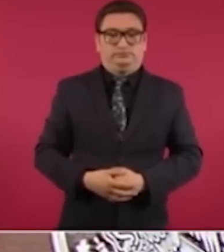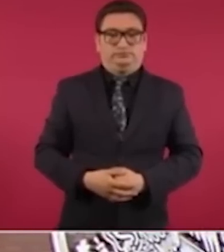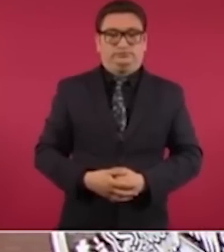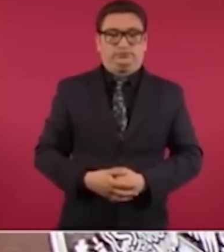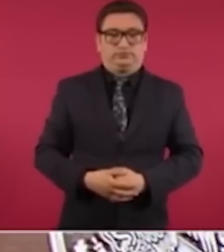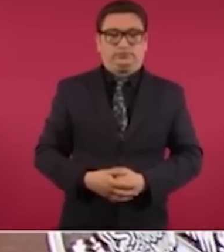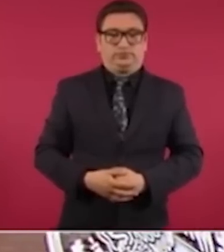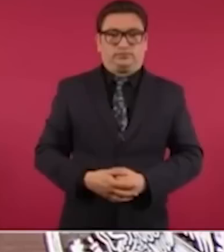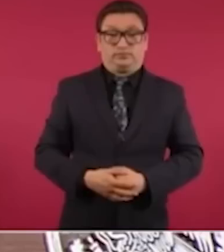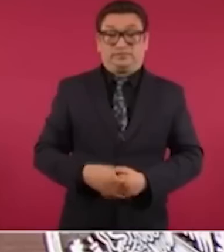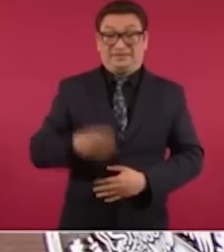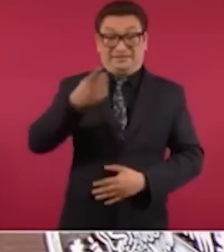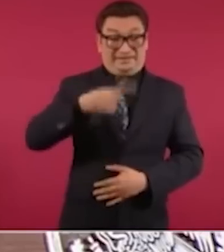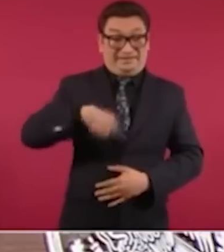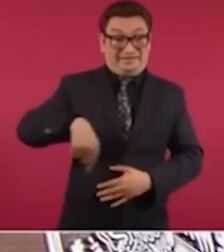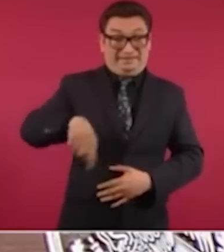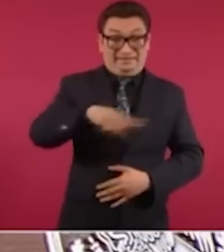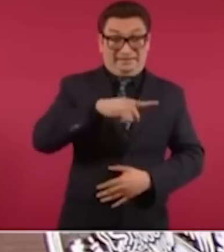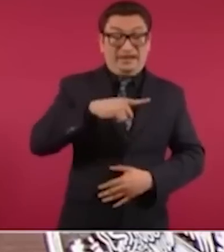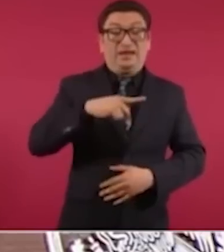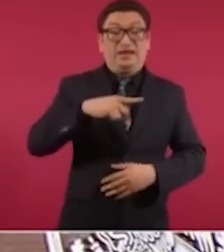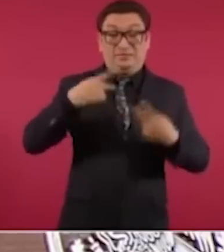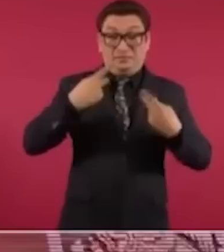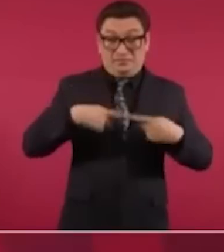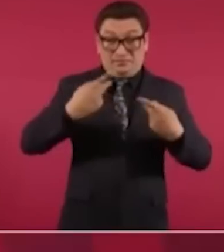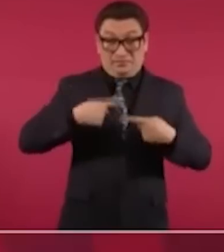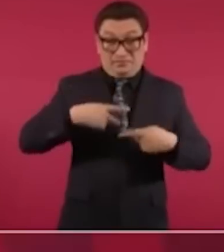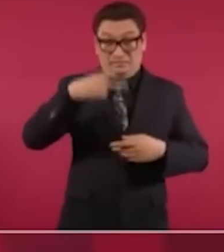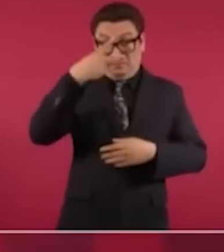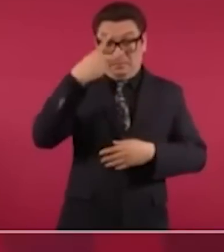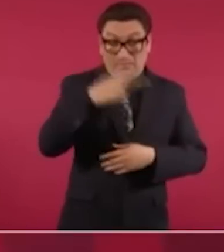anti mexicanos que los extranjeros